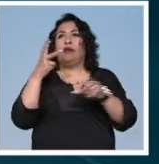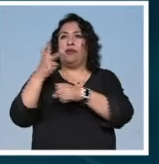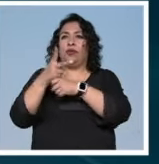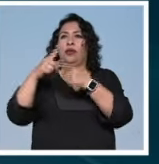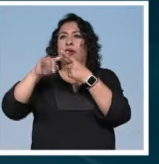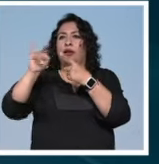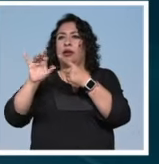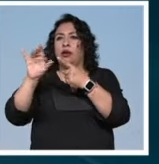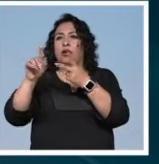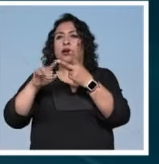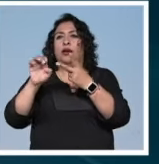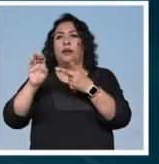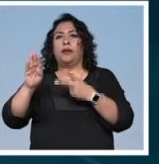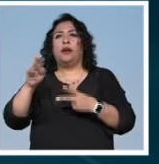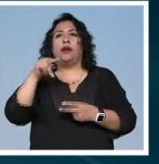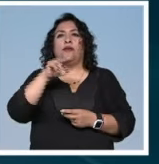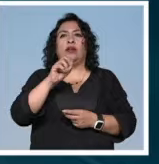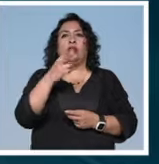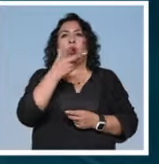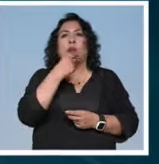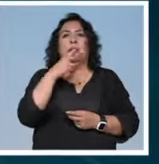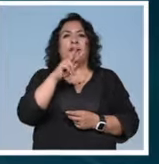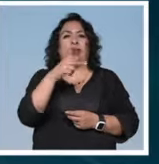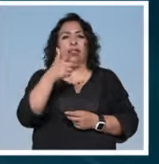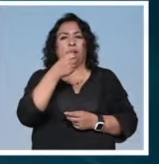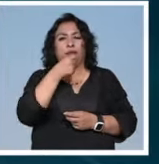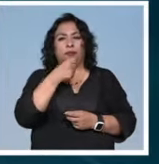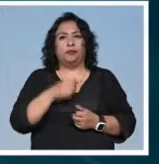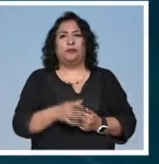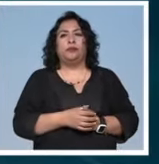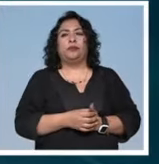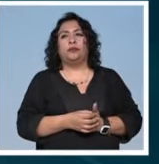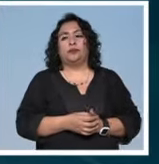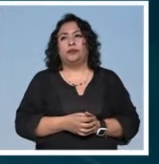y Enrique Varela, Noticias 22, Víctor Gaspar.